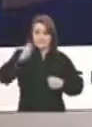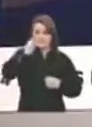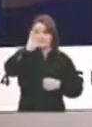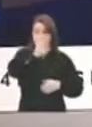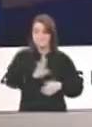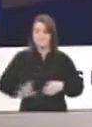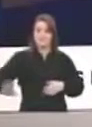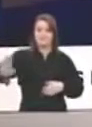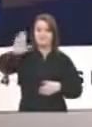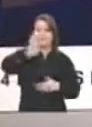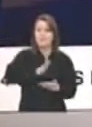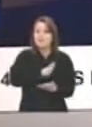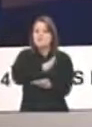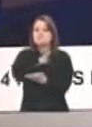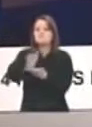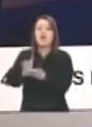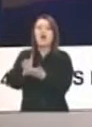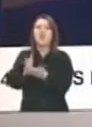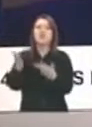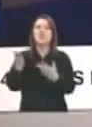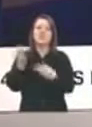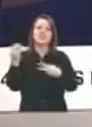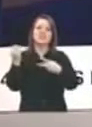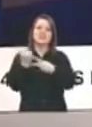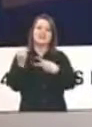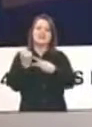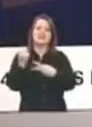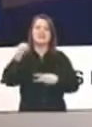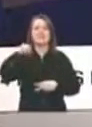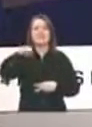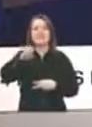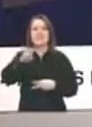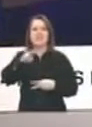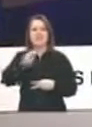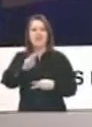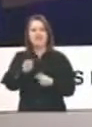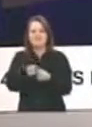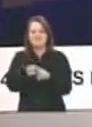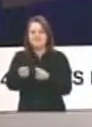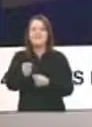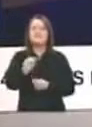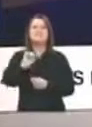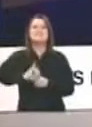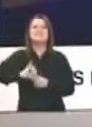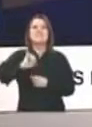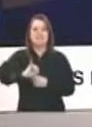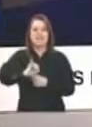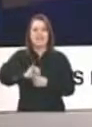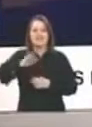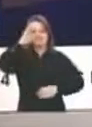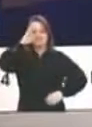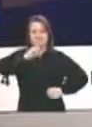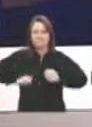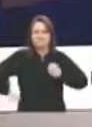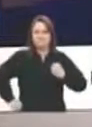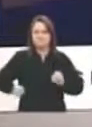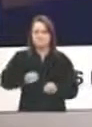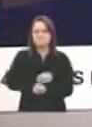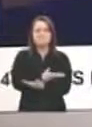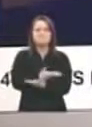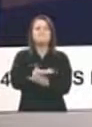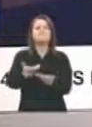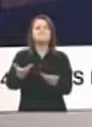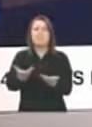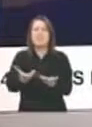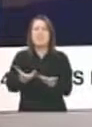180 libretas militares totalmente gratis a jóvenes víctimas de la guerra en esa región del país. Yair Díaz, de la agencia de noticias RPTV,